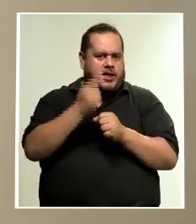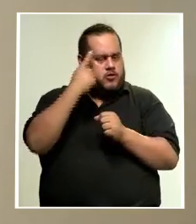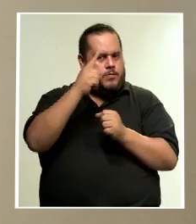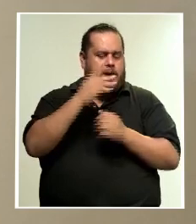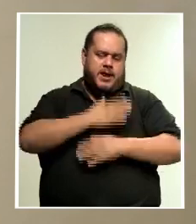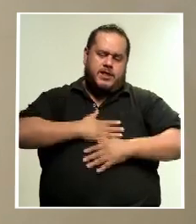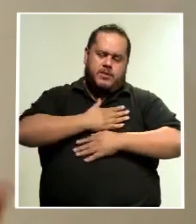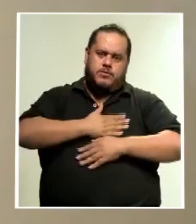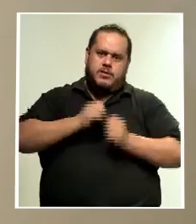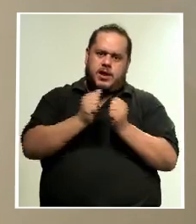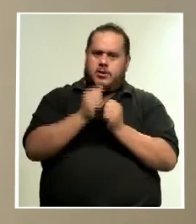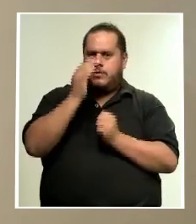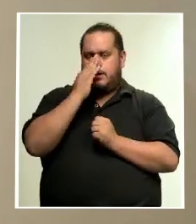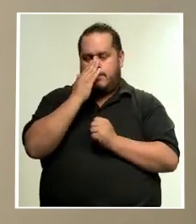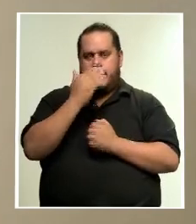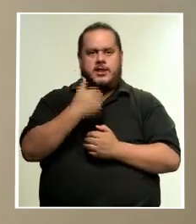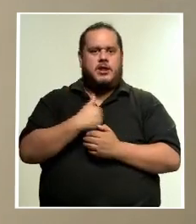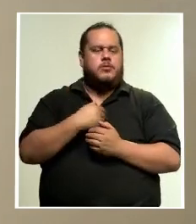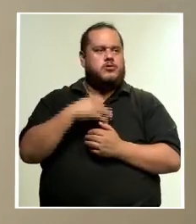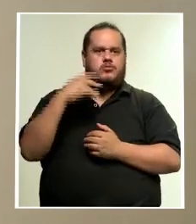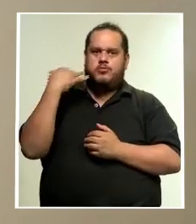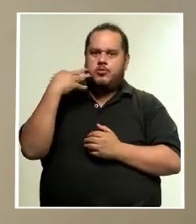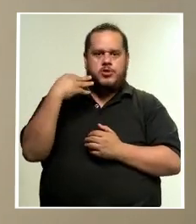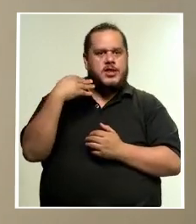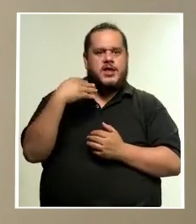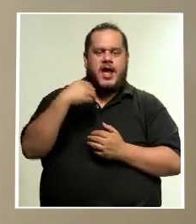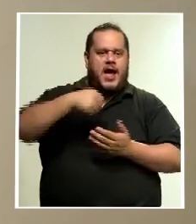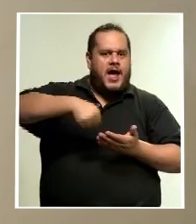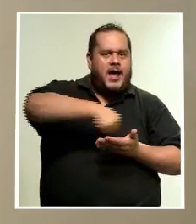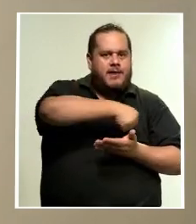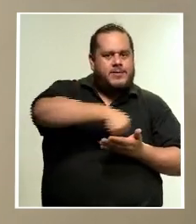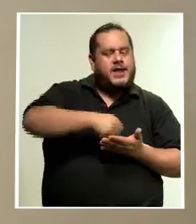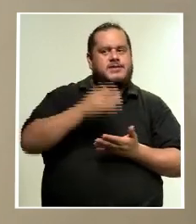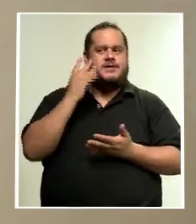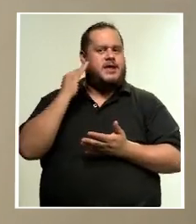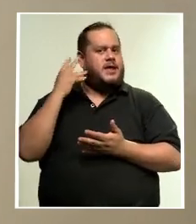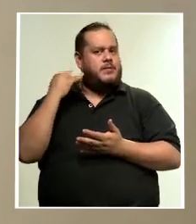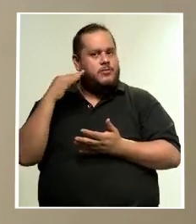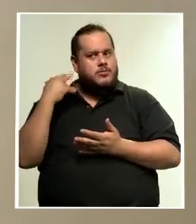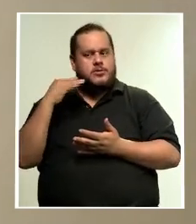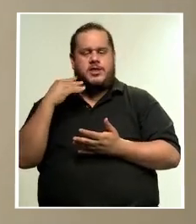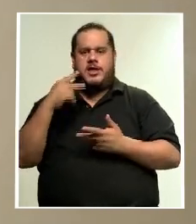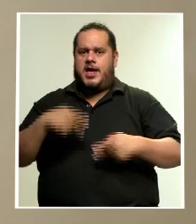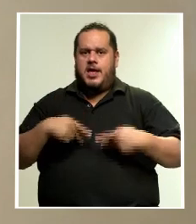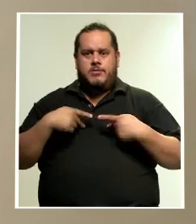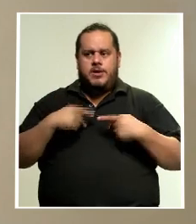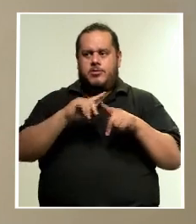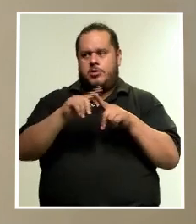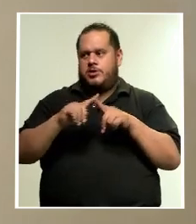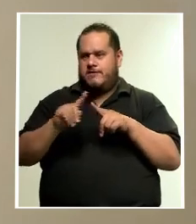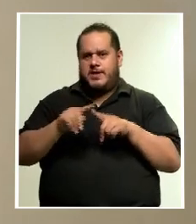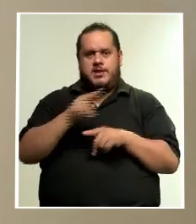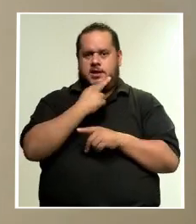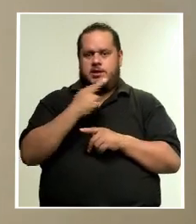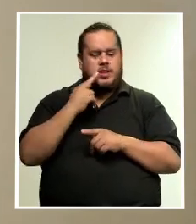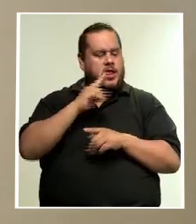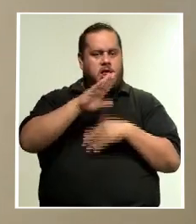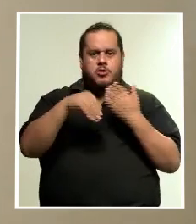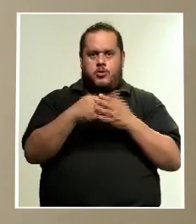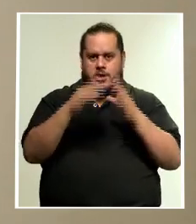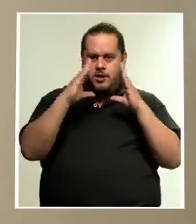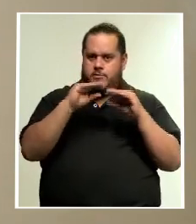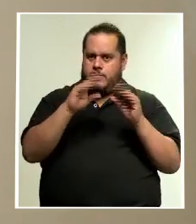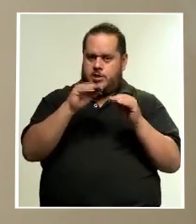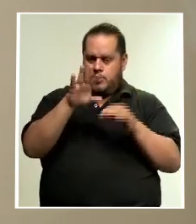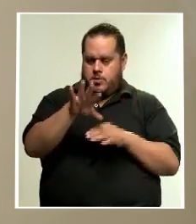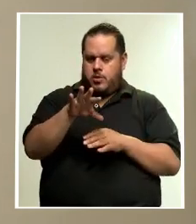mamás. Tenemos música plancha, música en vivo en algunos restaurantes. Toda esta información la pueden encontrar en la